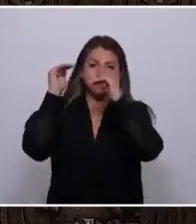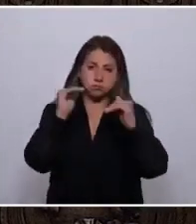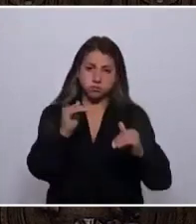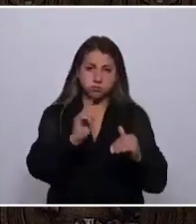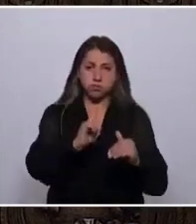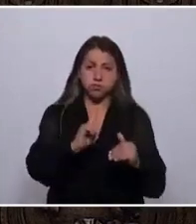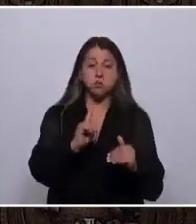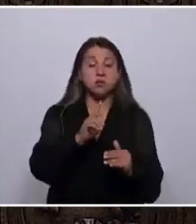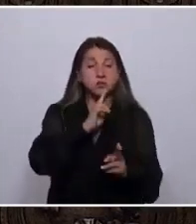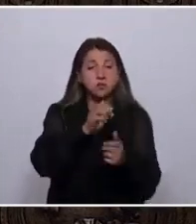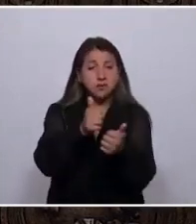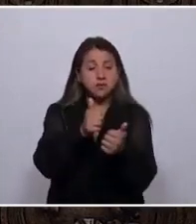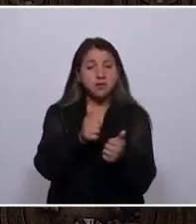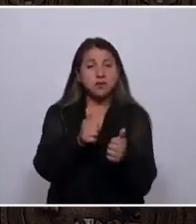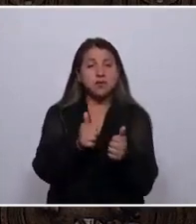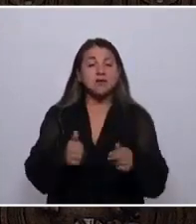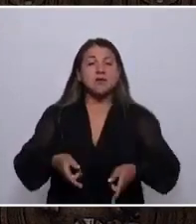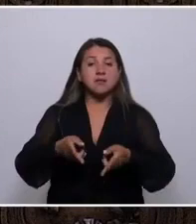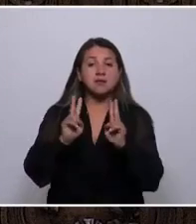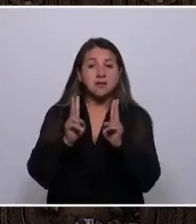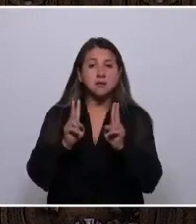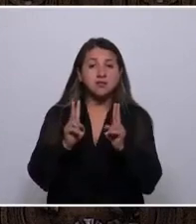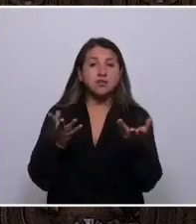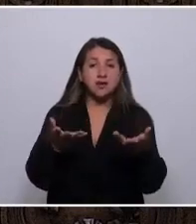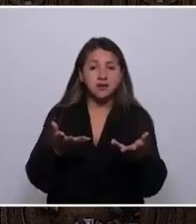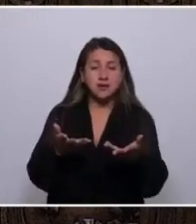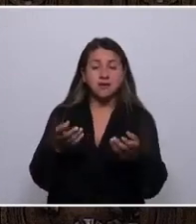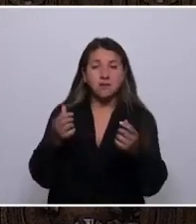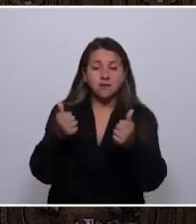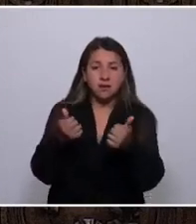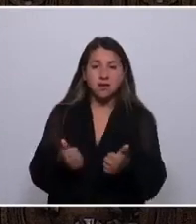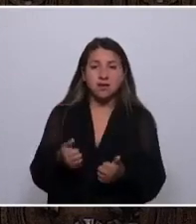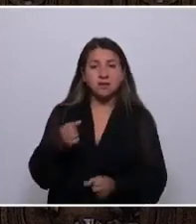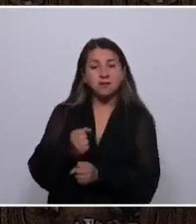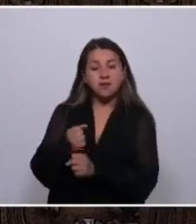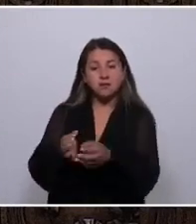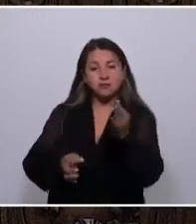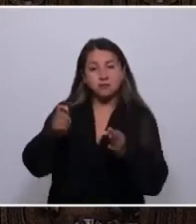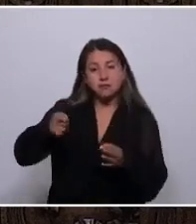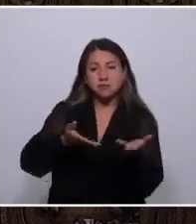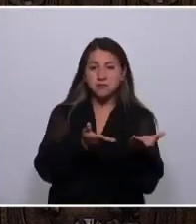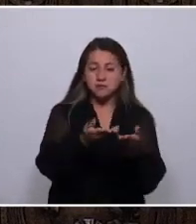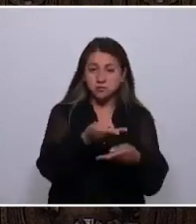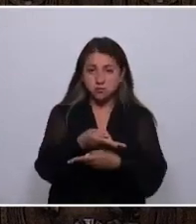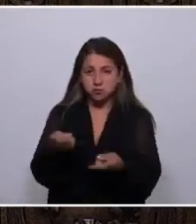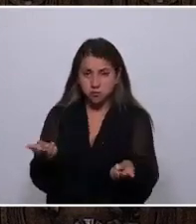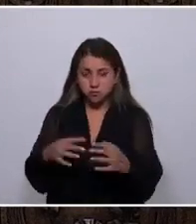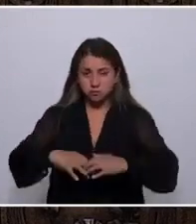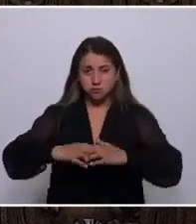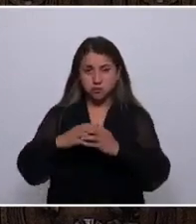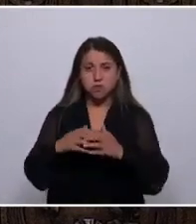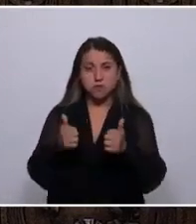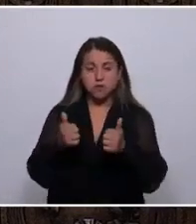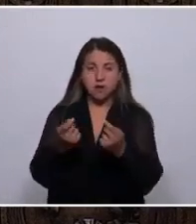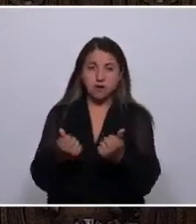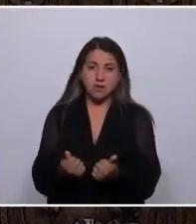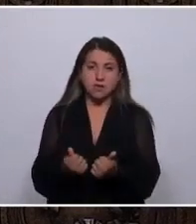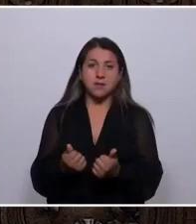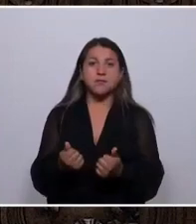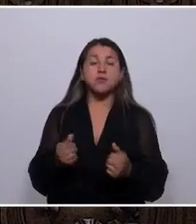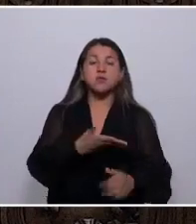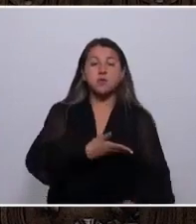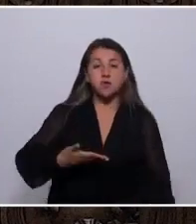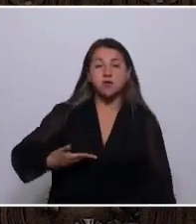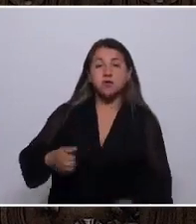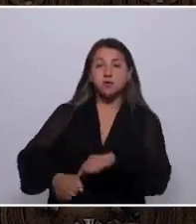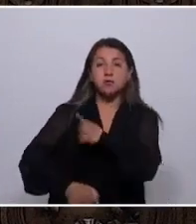funcionalmente, con derecho a defensa letrada calificada, proporcionada por el Estado mediante un servicio público, robusto y de calidad, y un gobierno del Poder